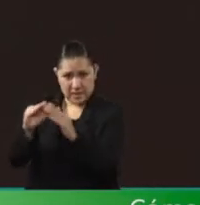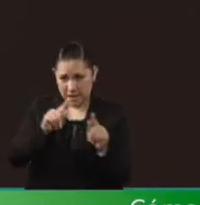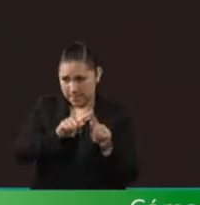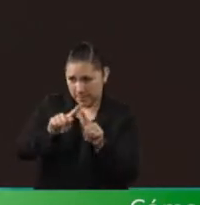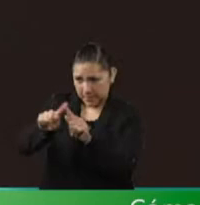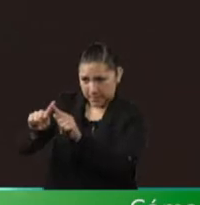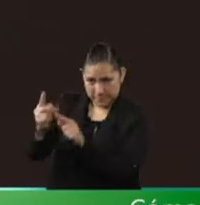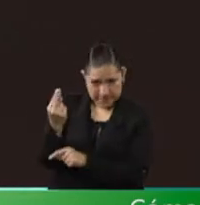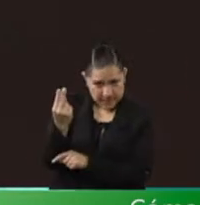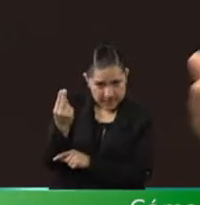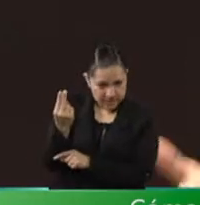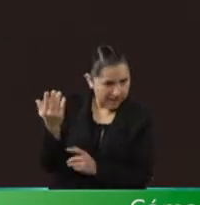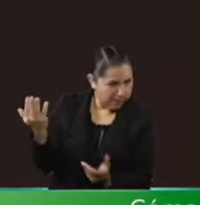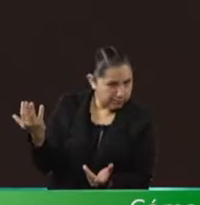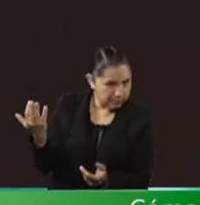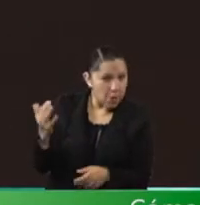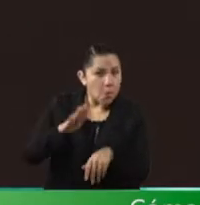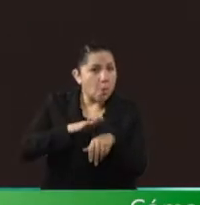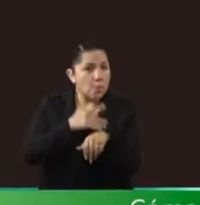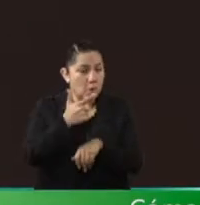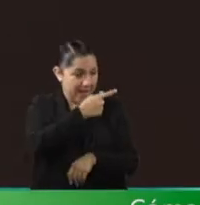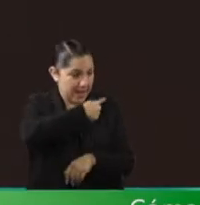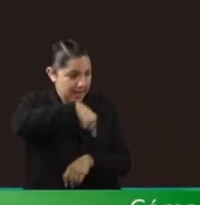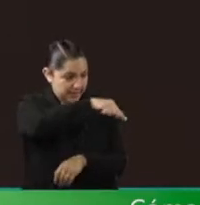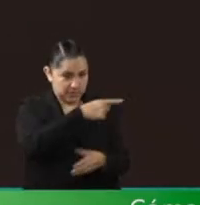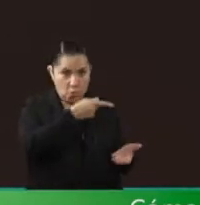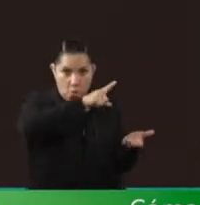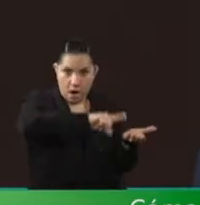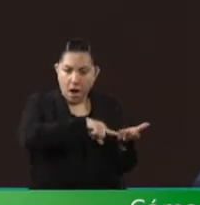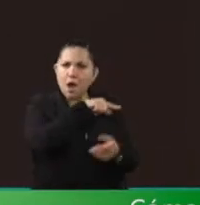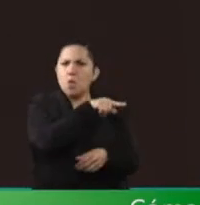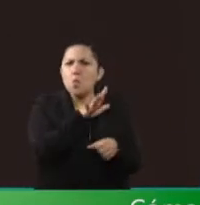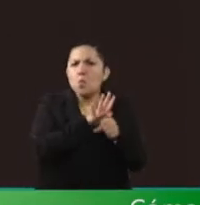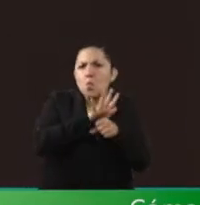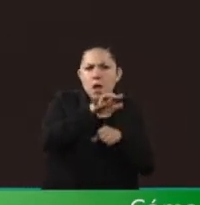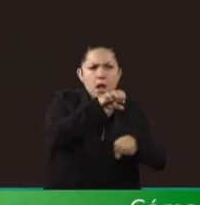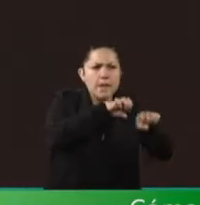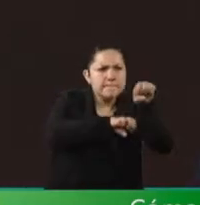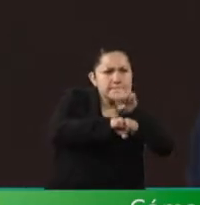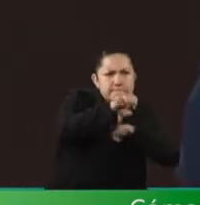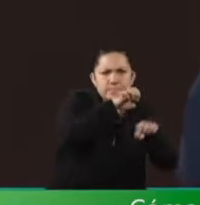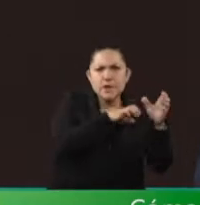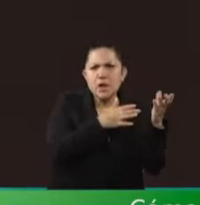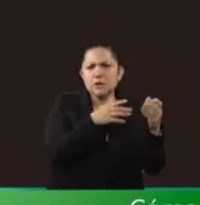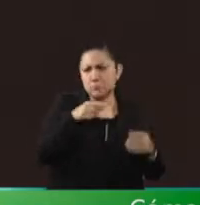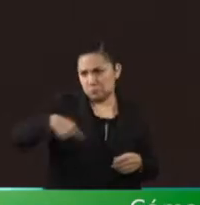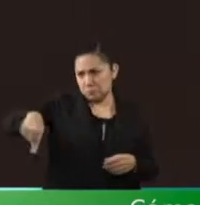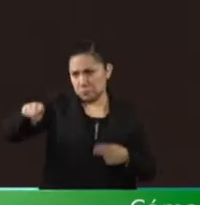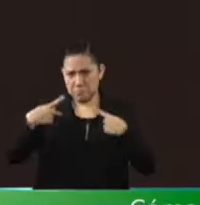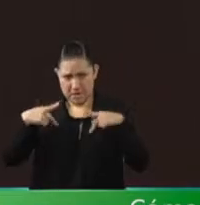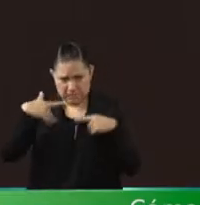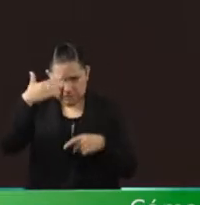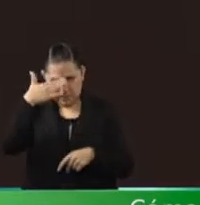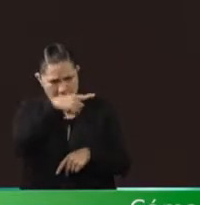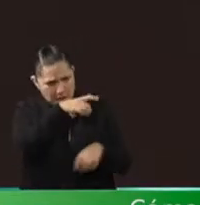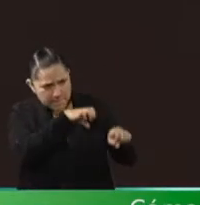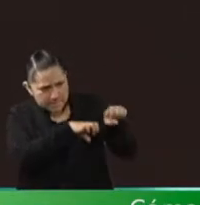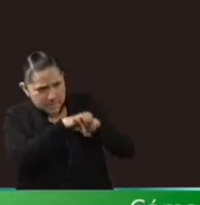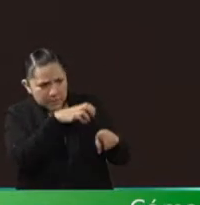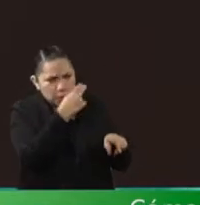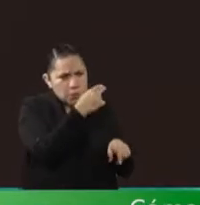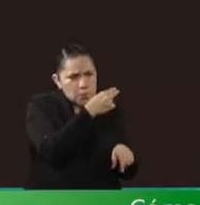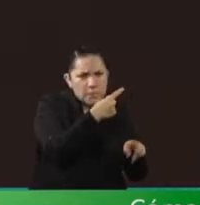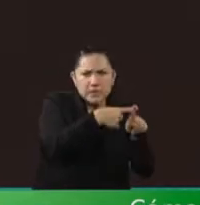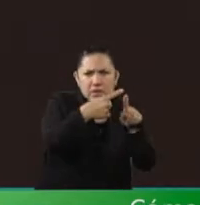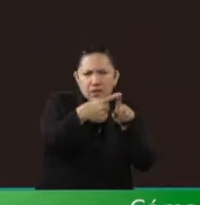empresas productivas o públicas Ellos saben de recibos caros y de abusos por parte de CFE